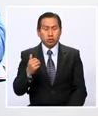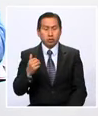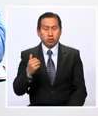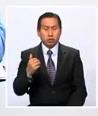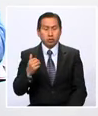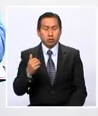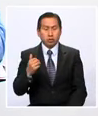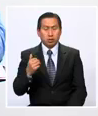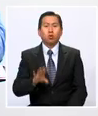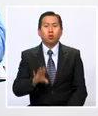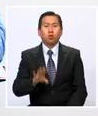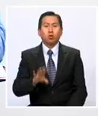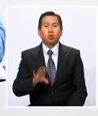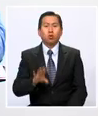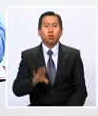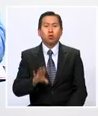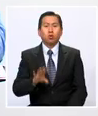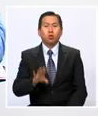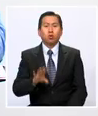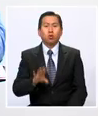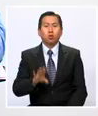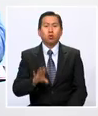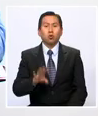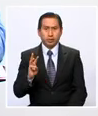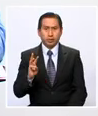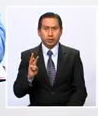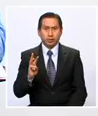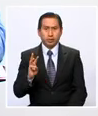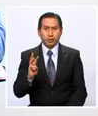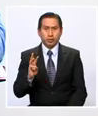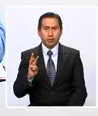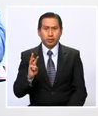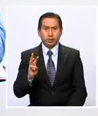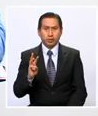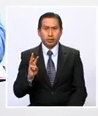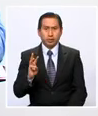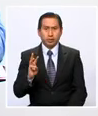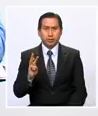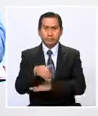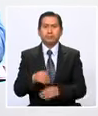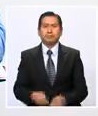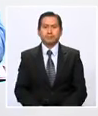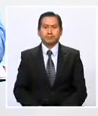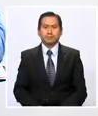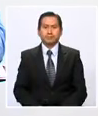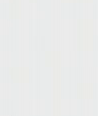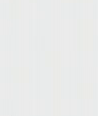y 810 11 06 buenas noches